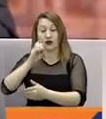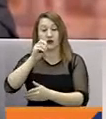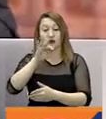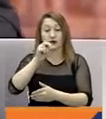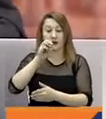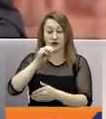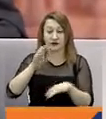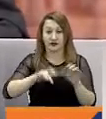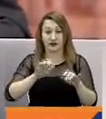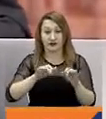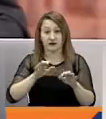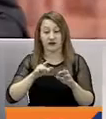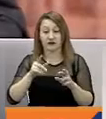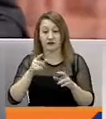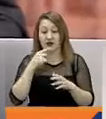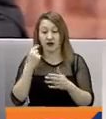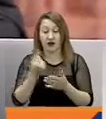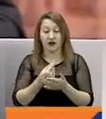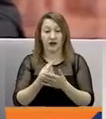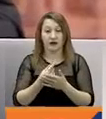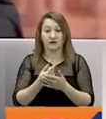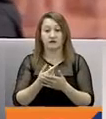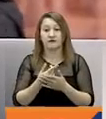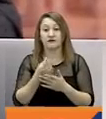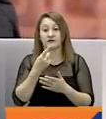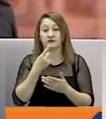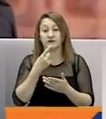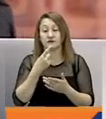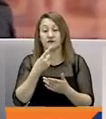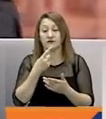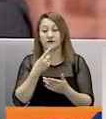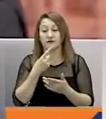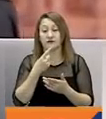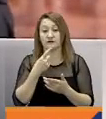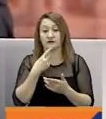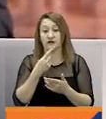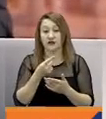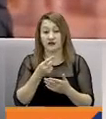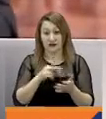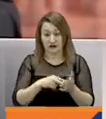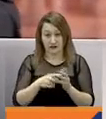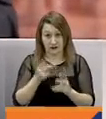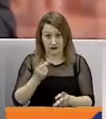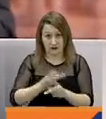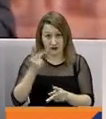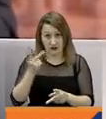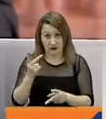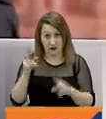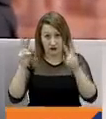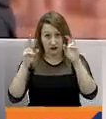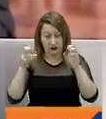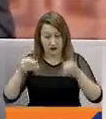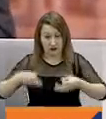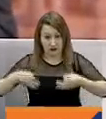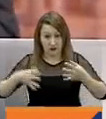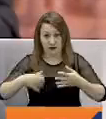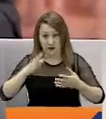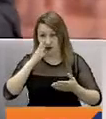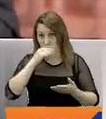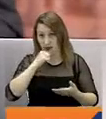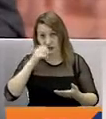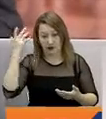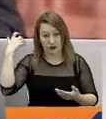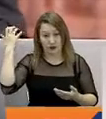el primer ministro de Reino Unido, asegura que eso no representa un momento peligroso para la seguridad de